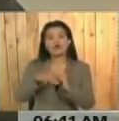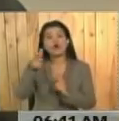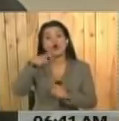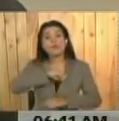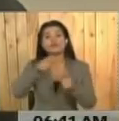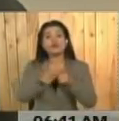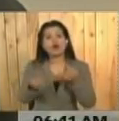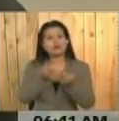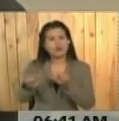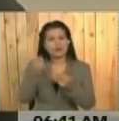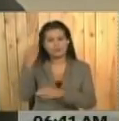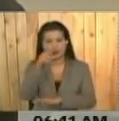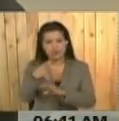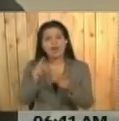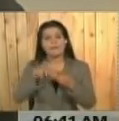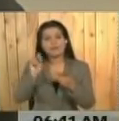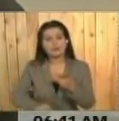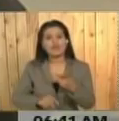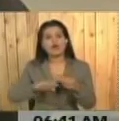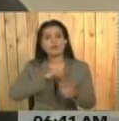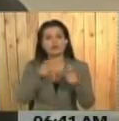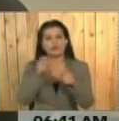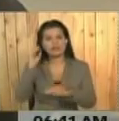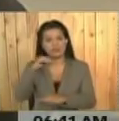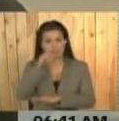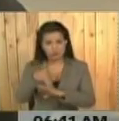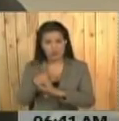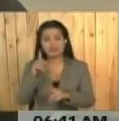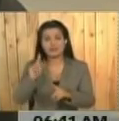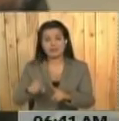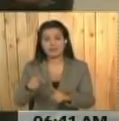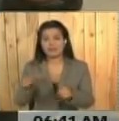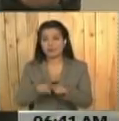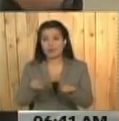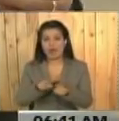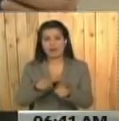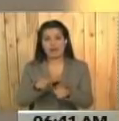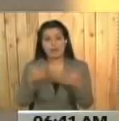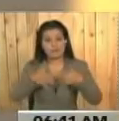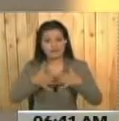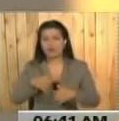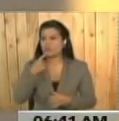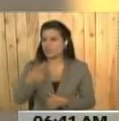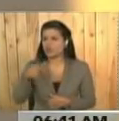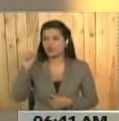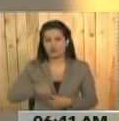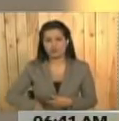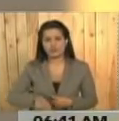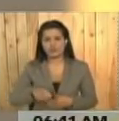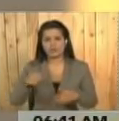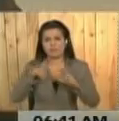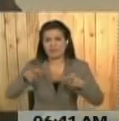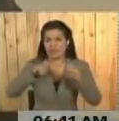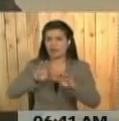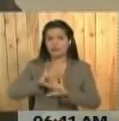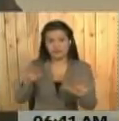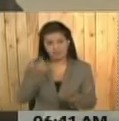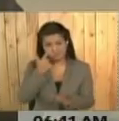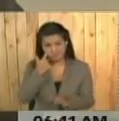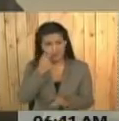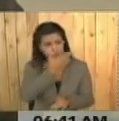asamblea desde las comisiones de la asamblea citando a empresarios diciéndoles que están siendo investigados eso es lo que les espera señores